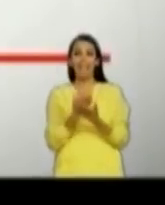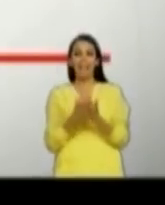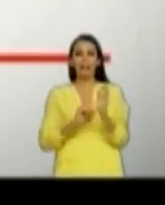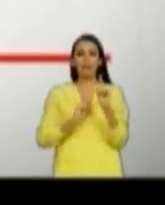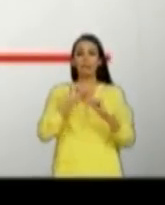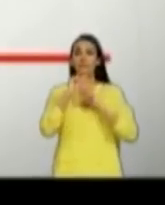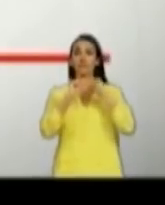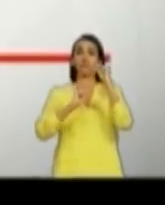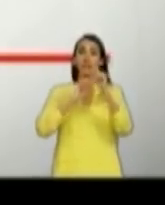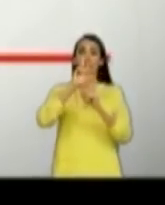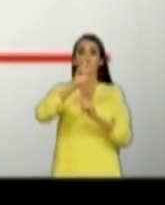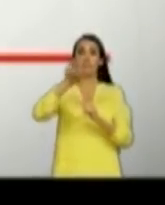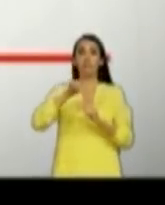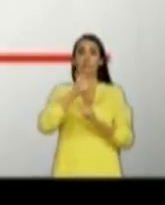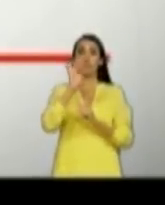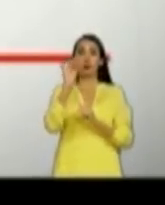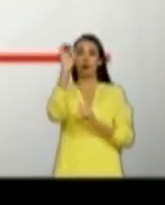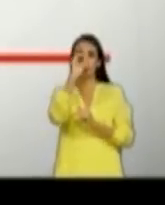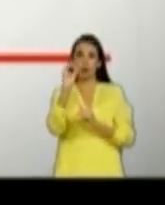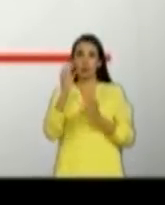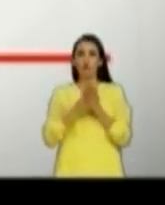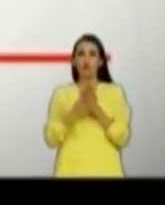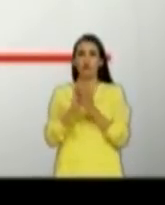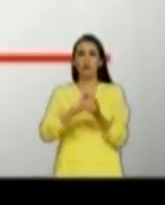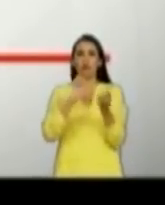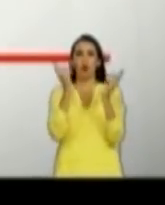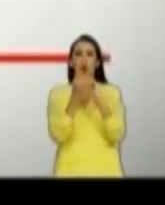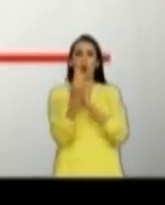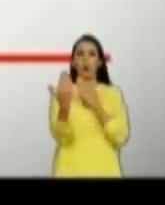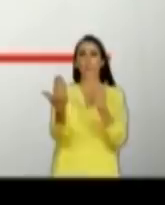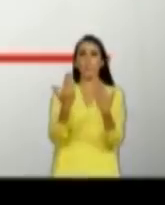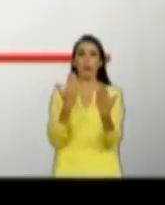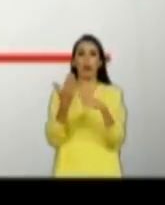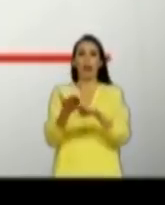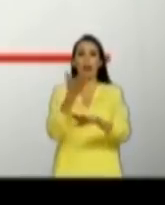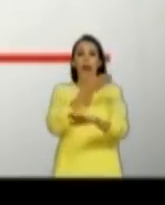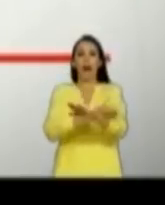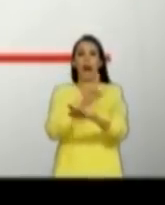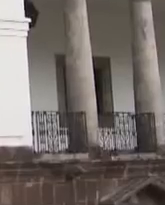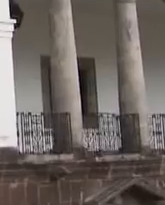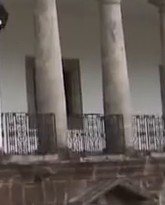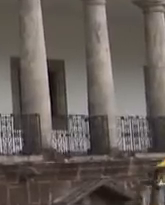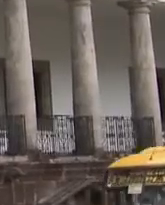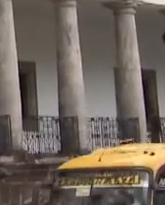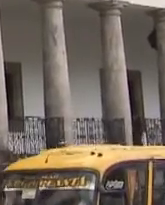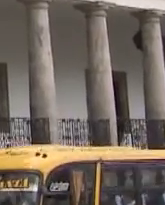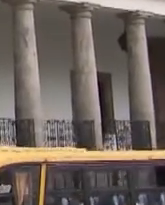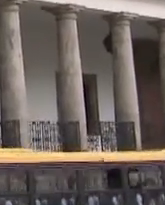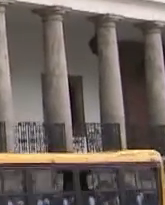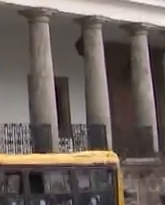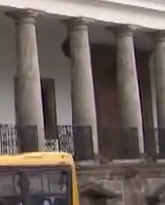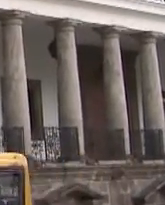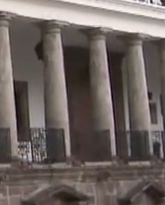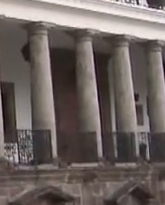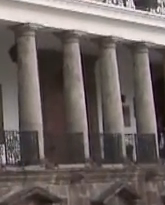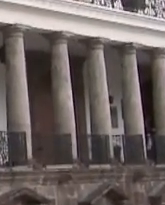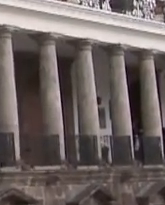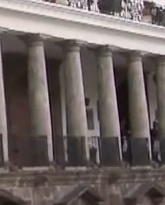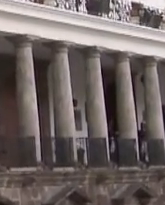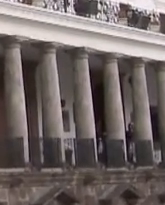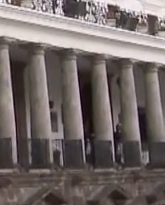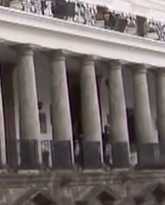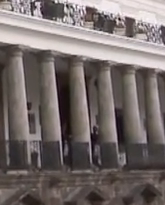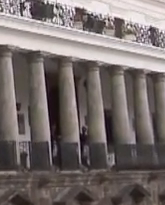en 3.8% con relación al tercer trimestre del año 2016. Finalmente informó las últimas campañas